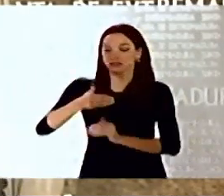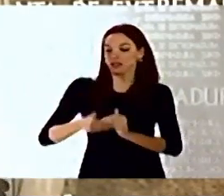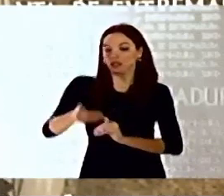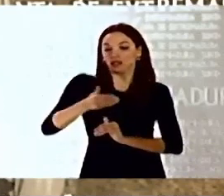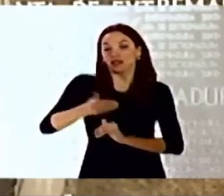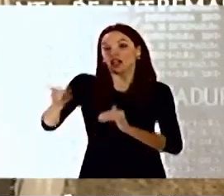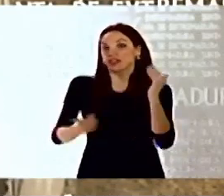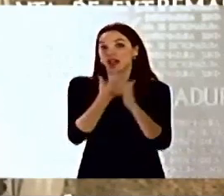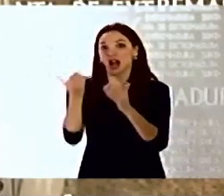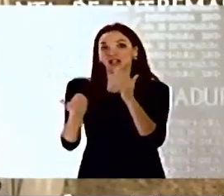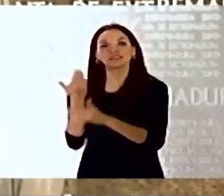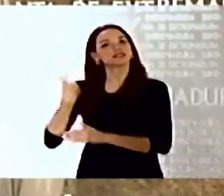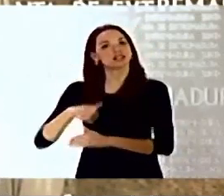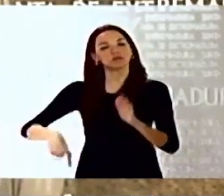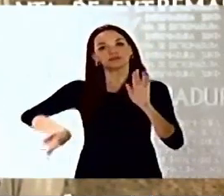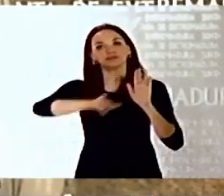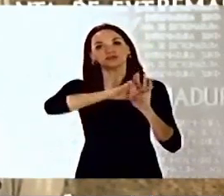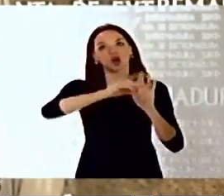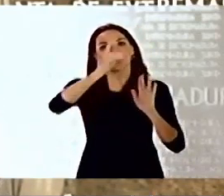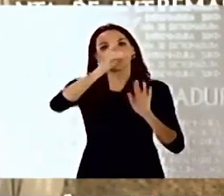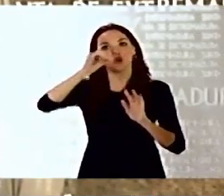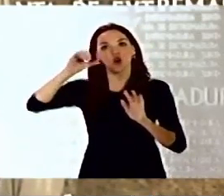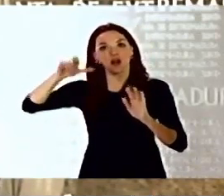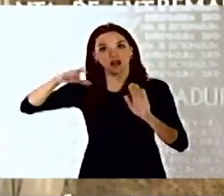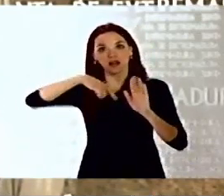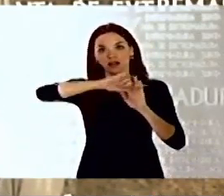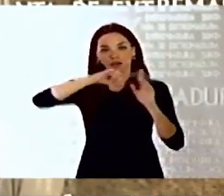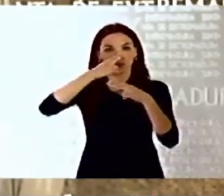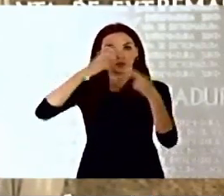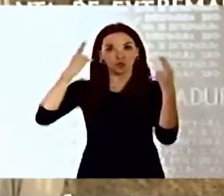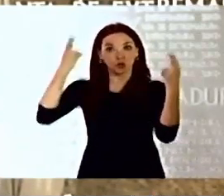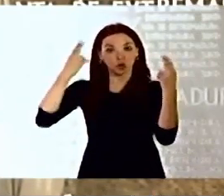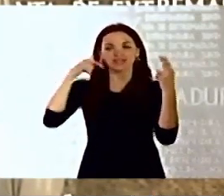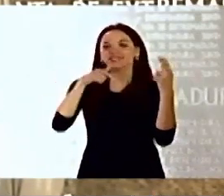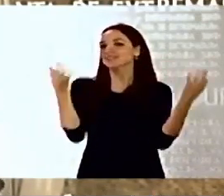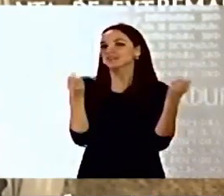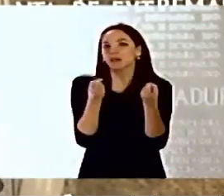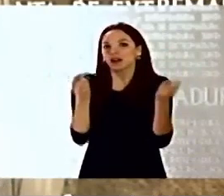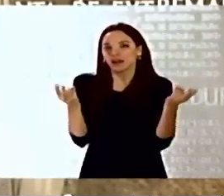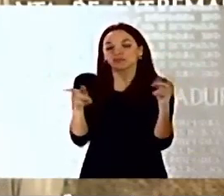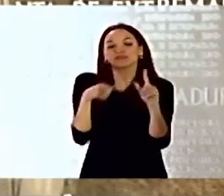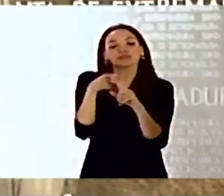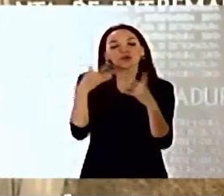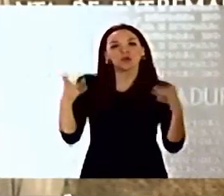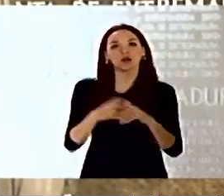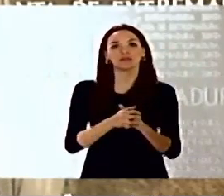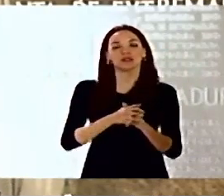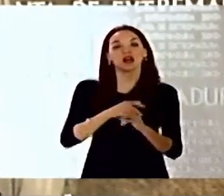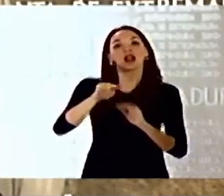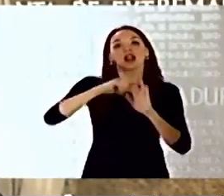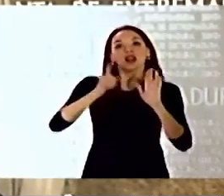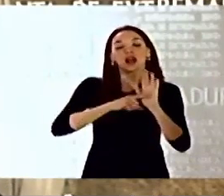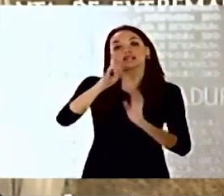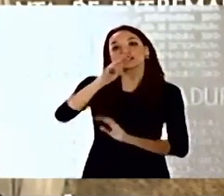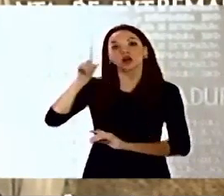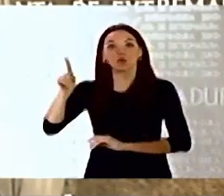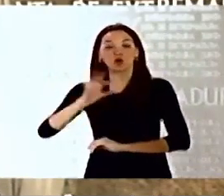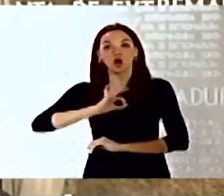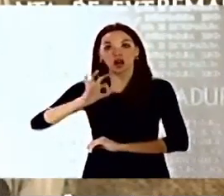próximos días en el Diario Oficial no es más que desarrollar la Ley 2/2011 de 31 de enero